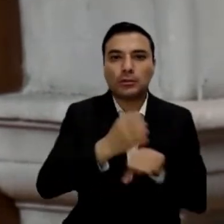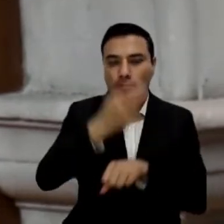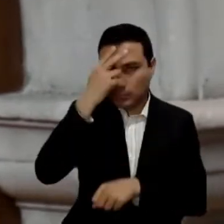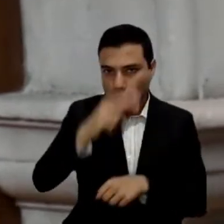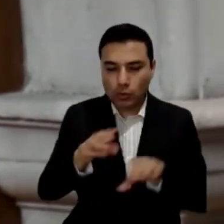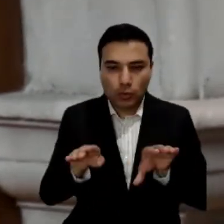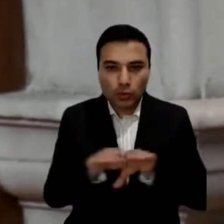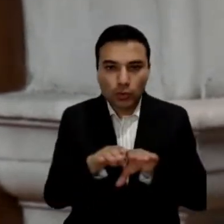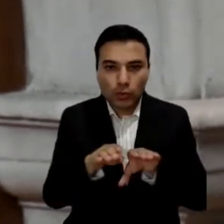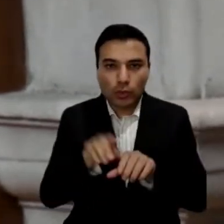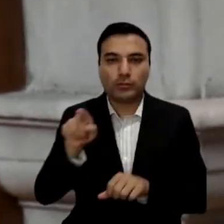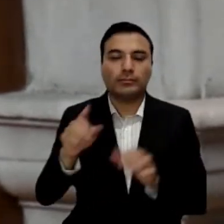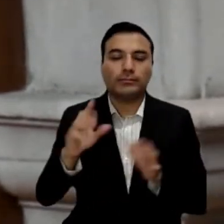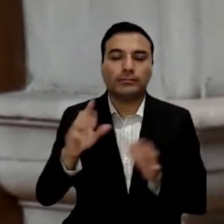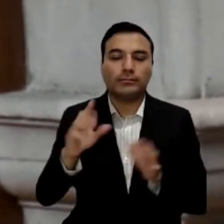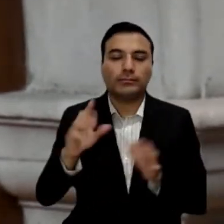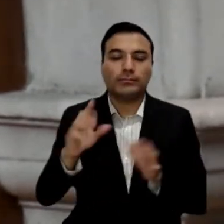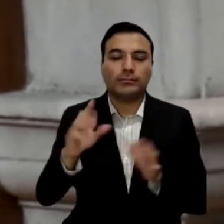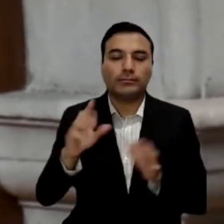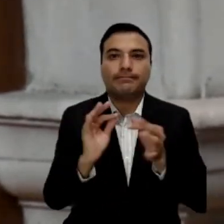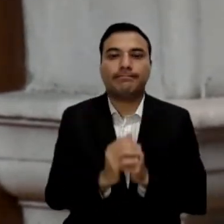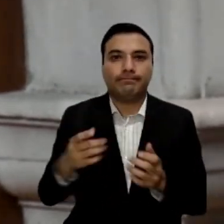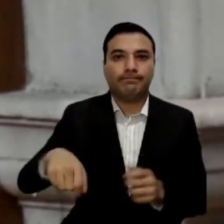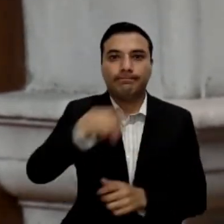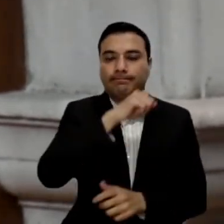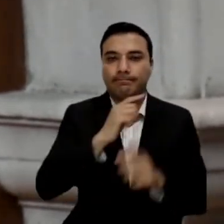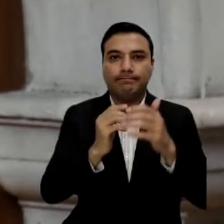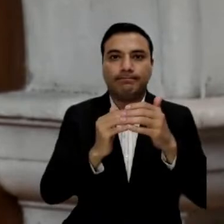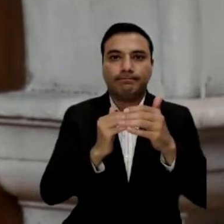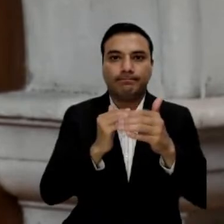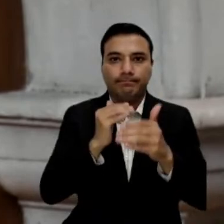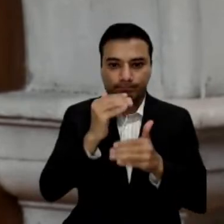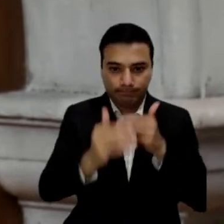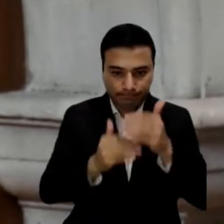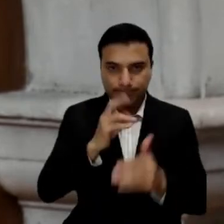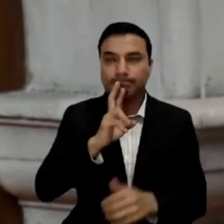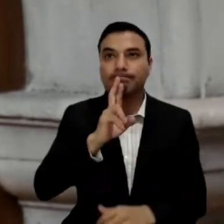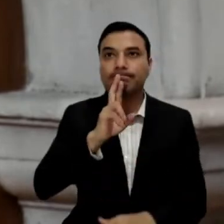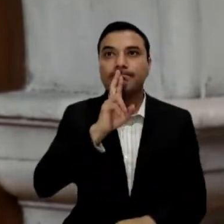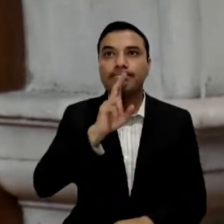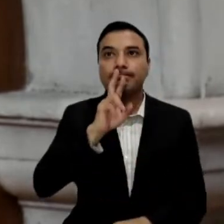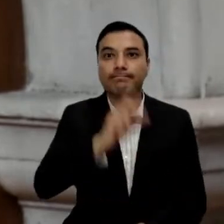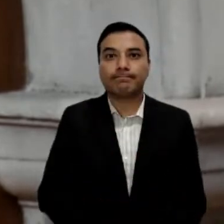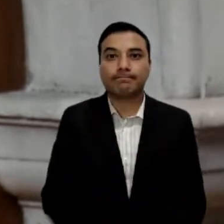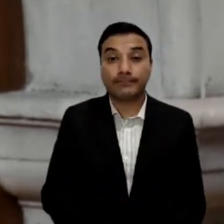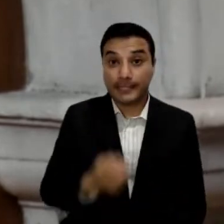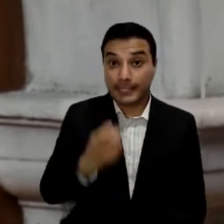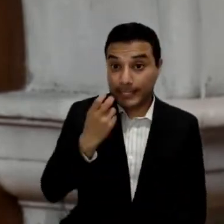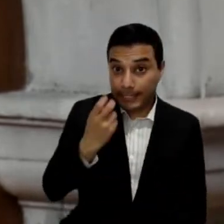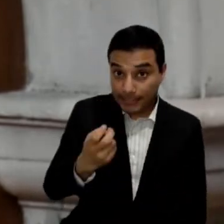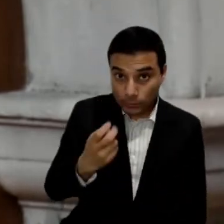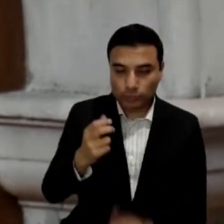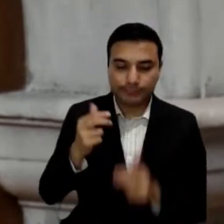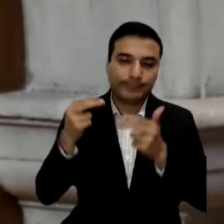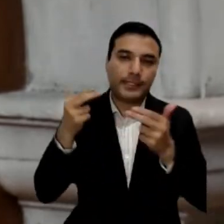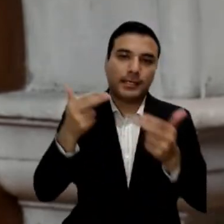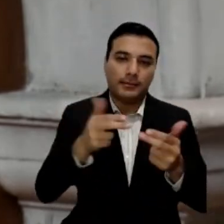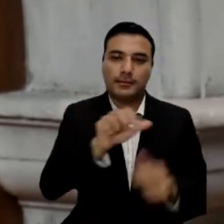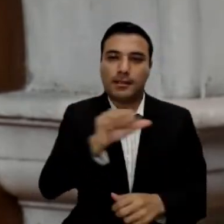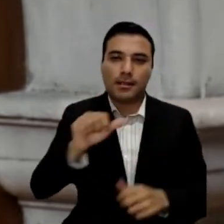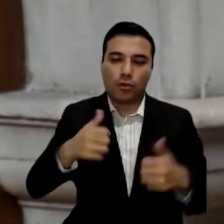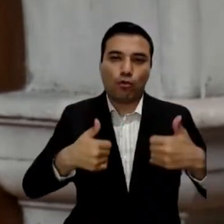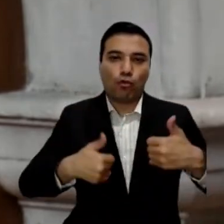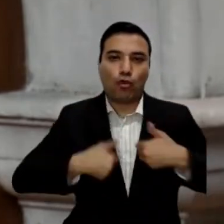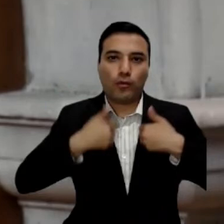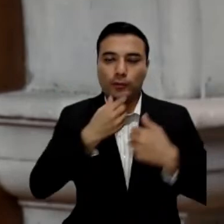Son un registro de nuestro progreso, de nuestras luchas y forman parte de la herencia de las futuras generaciones.